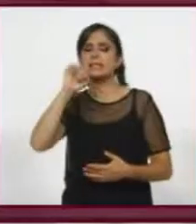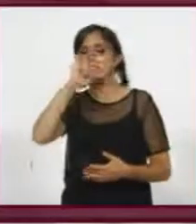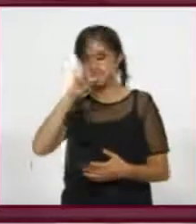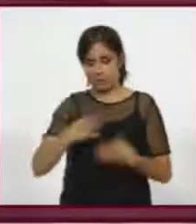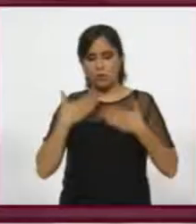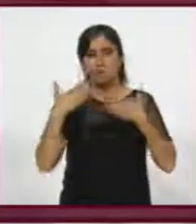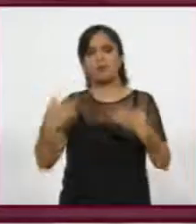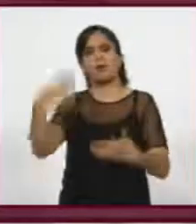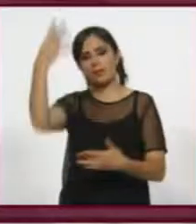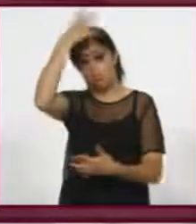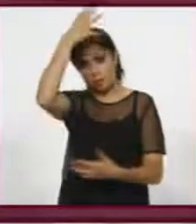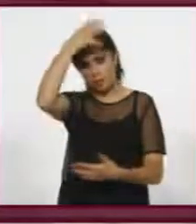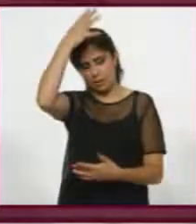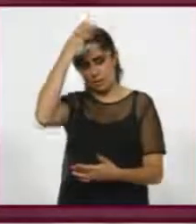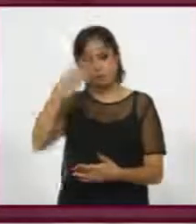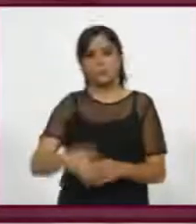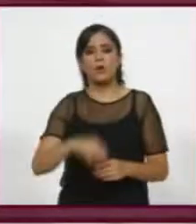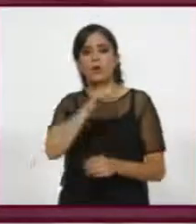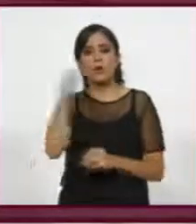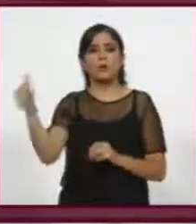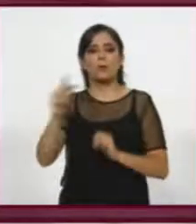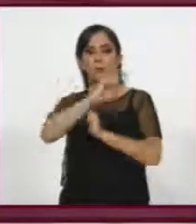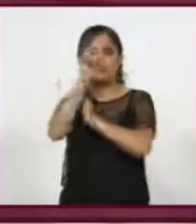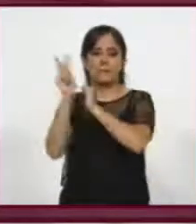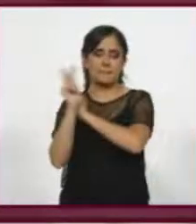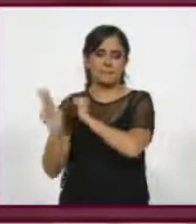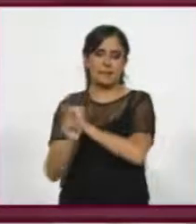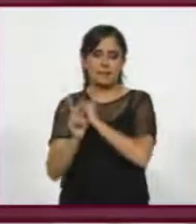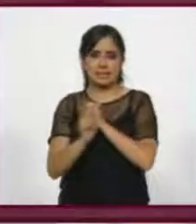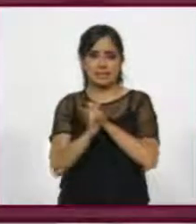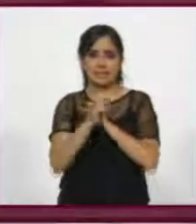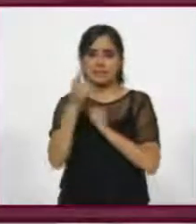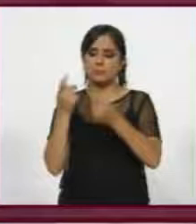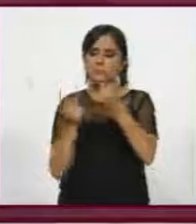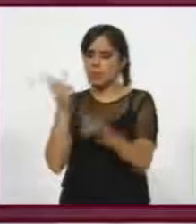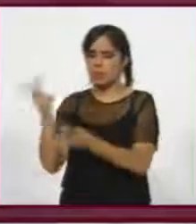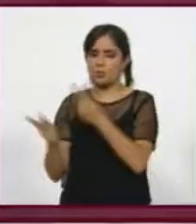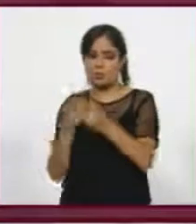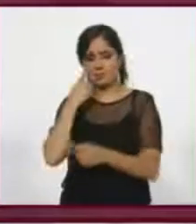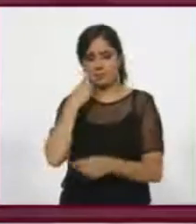y vamos a ver algunos de los países que están incluidos en esta medición.